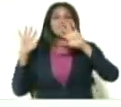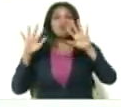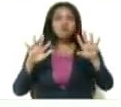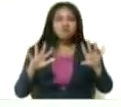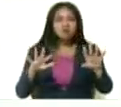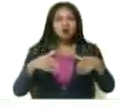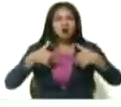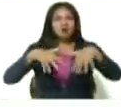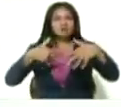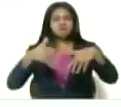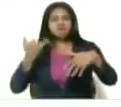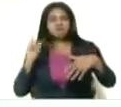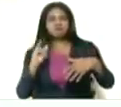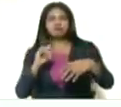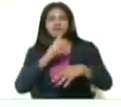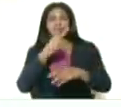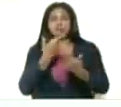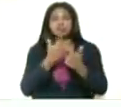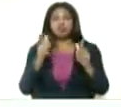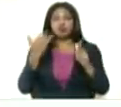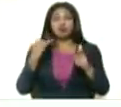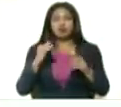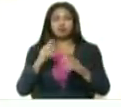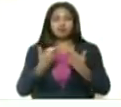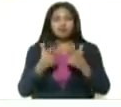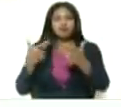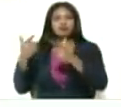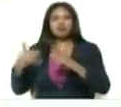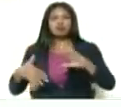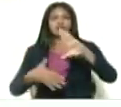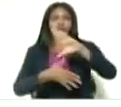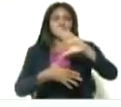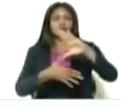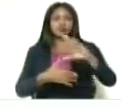que libertaron Sudamérica, valga la expresión.